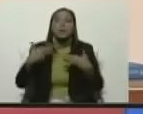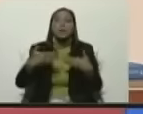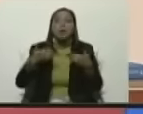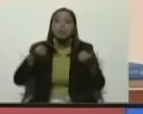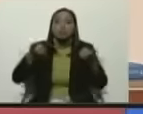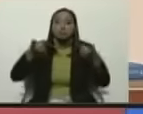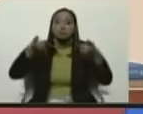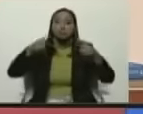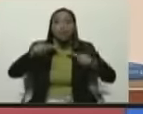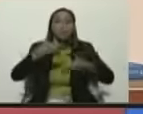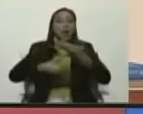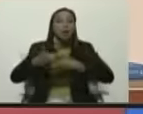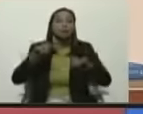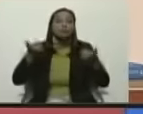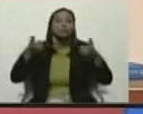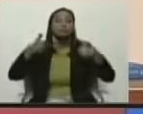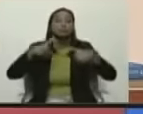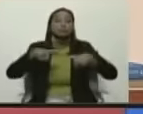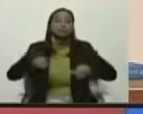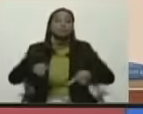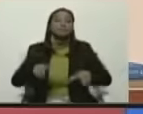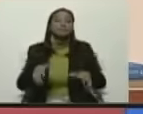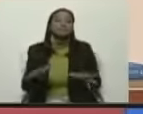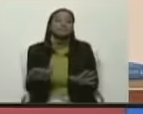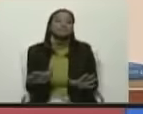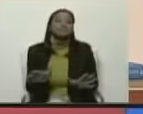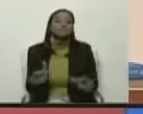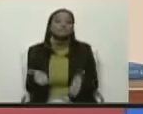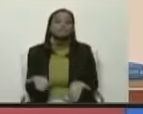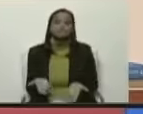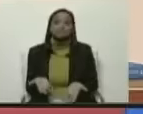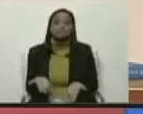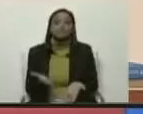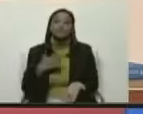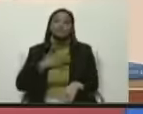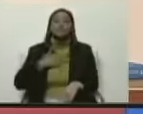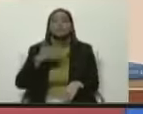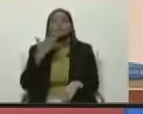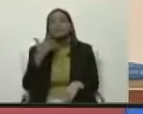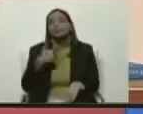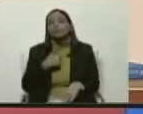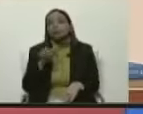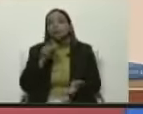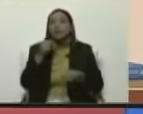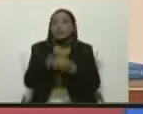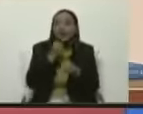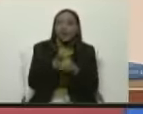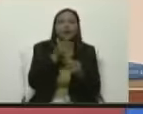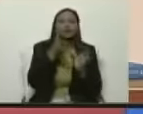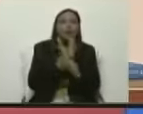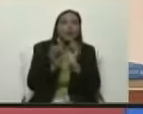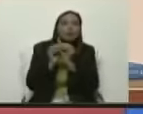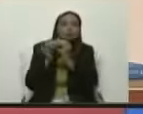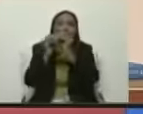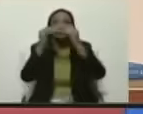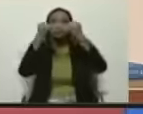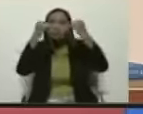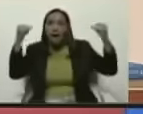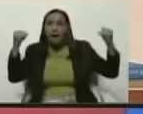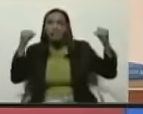no los vendían. No, que yo hago tal cosa, trabajos eléctricos. No, para Venezuela,